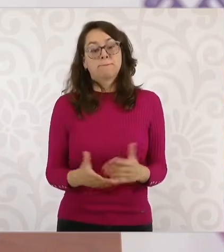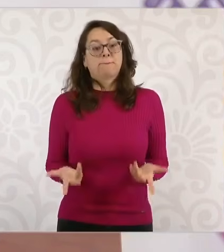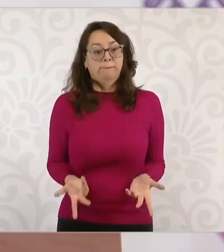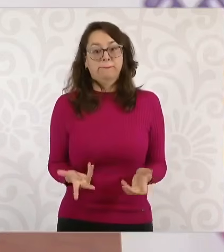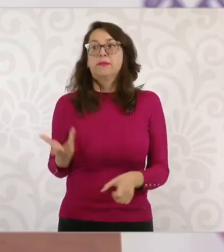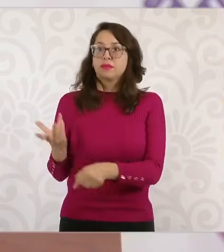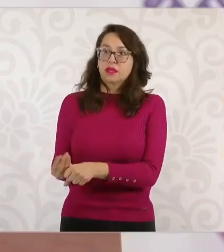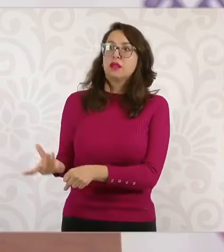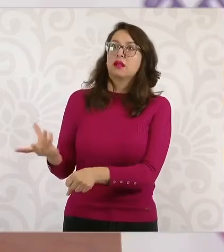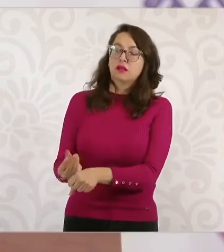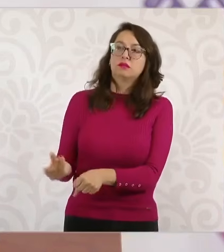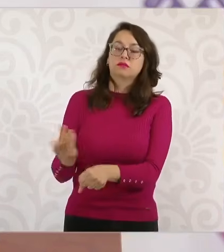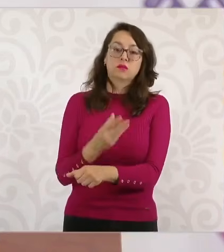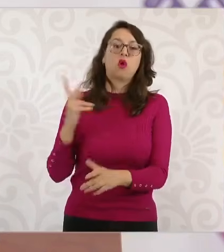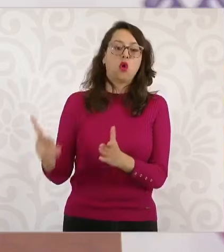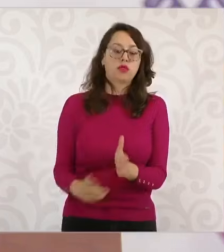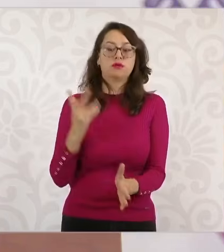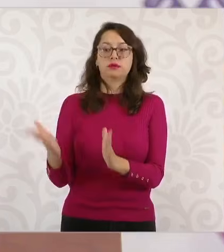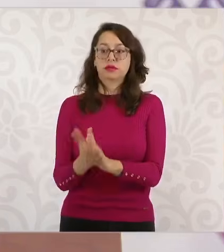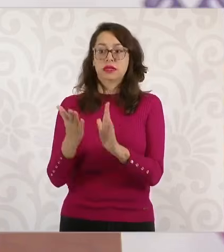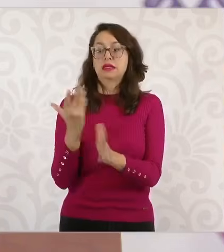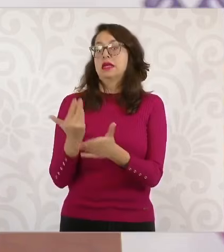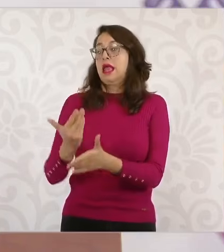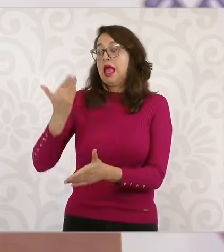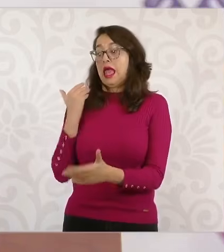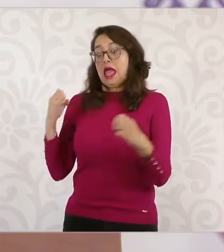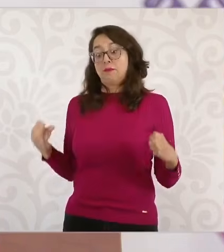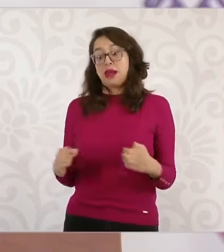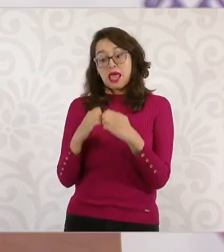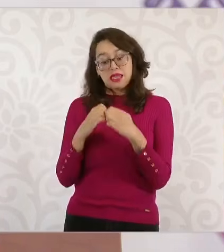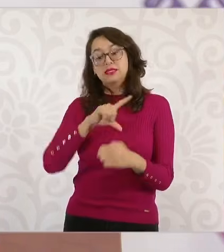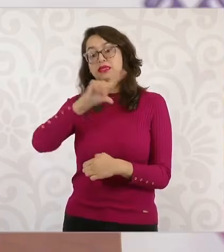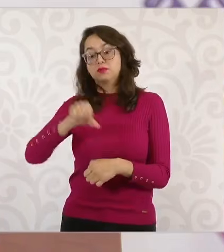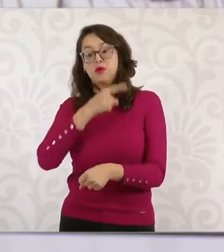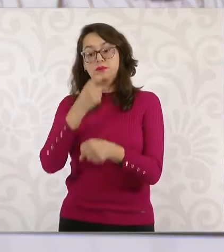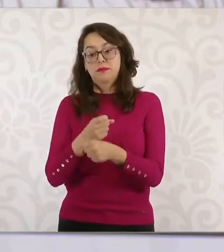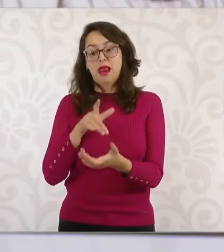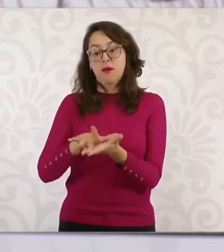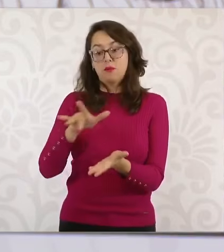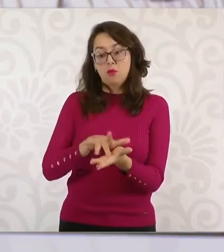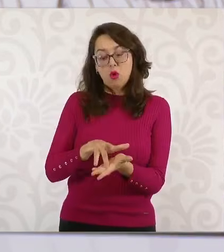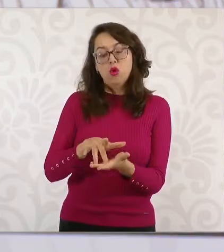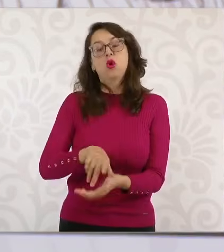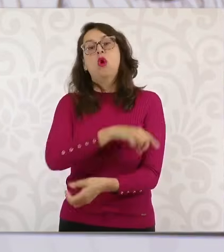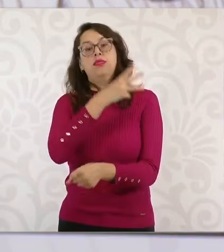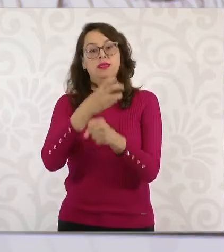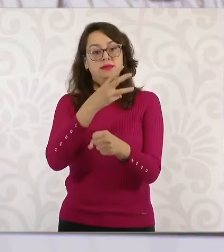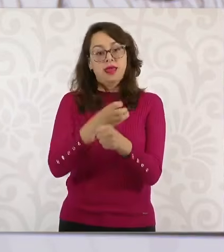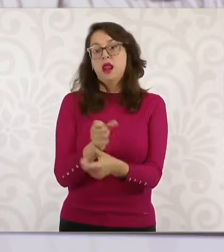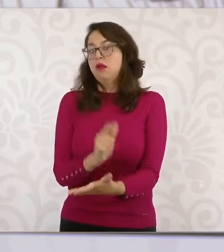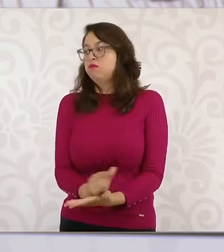la reconstrucción. Digamos que pasamos la emergencia, después vinieron los primeros apoyos, la limpieza de todas